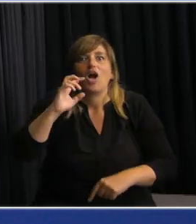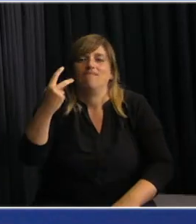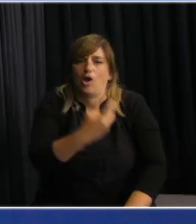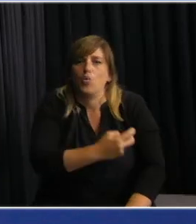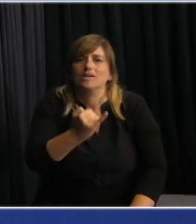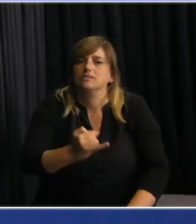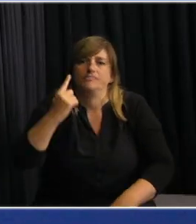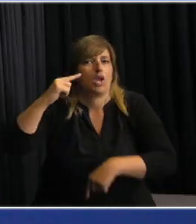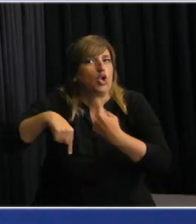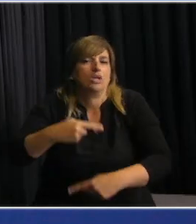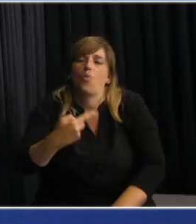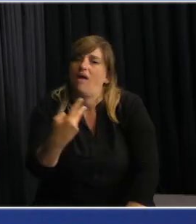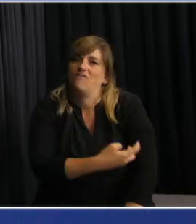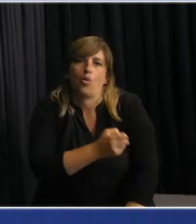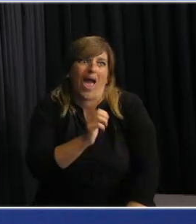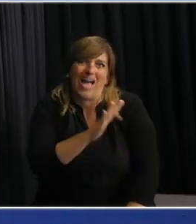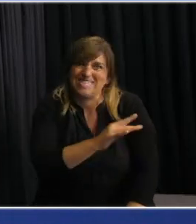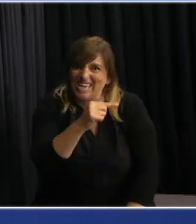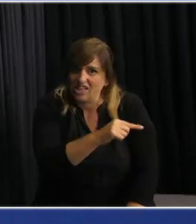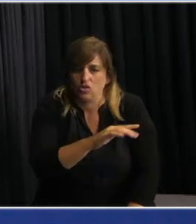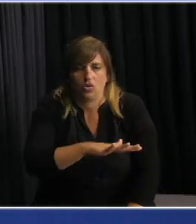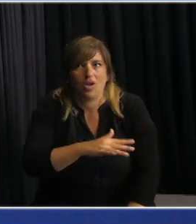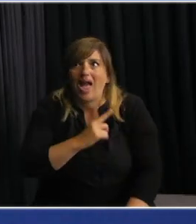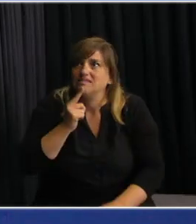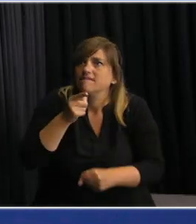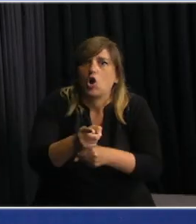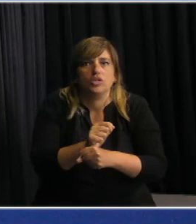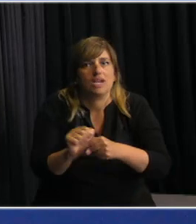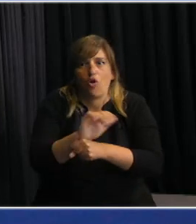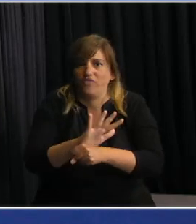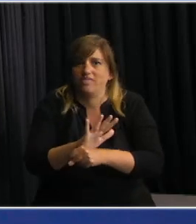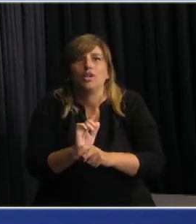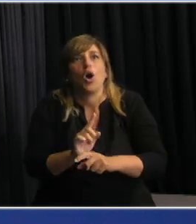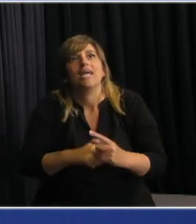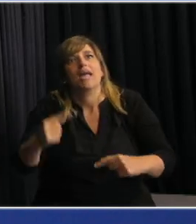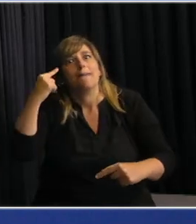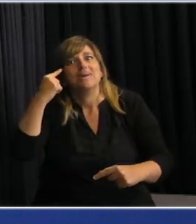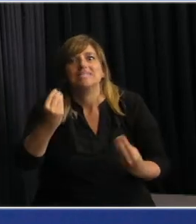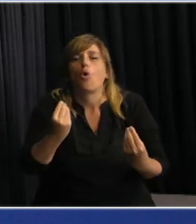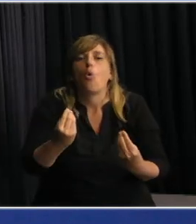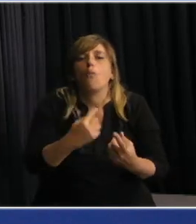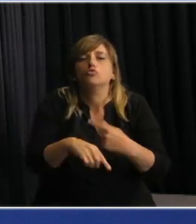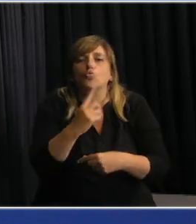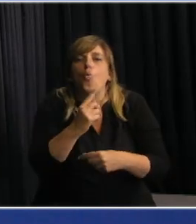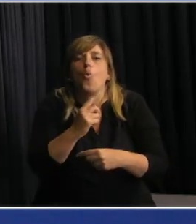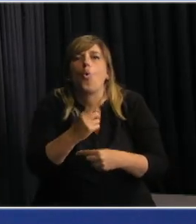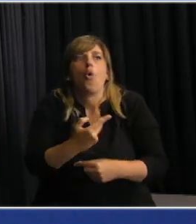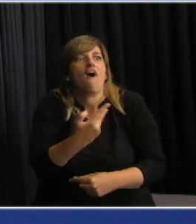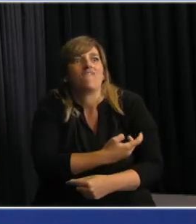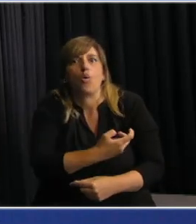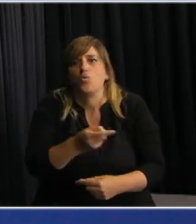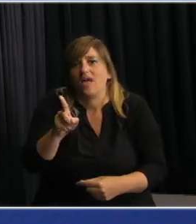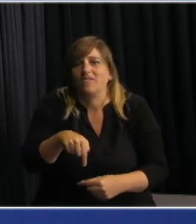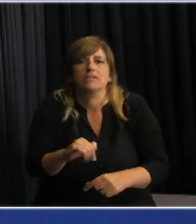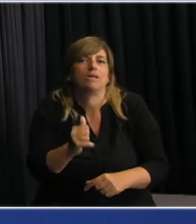esta sigue siendo la vacuna. No hay que pensar que porque la vacuna está por